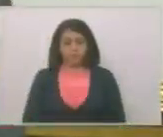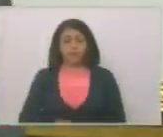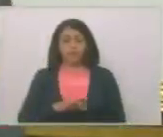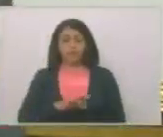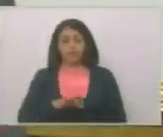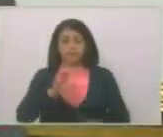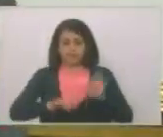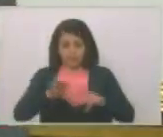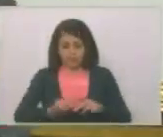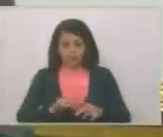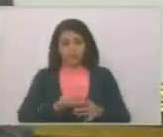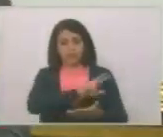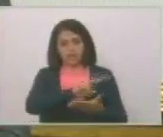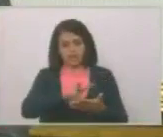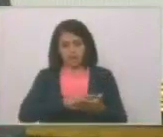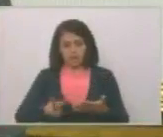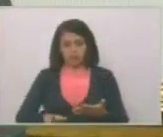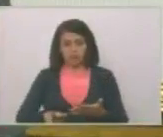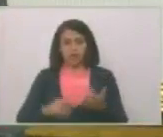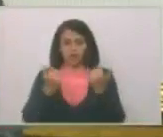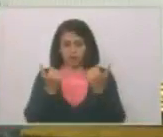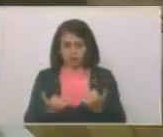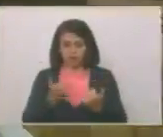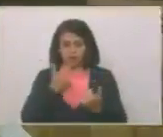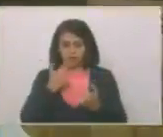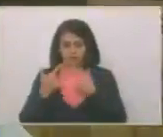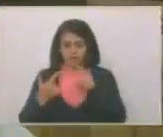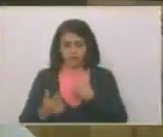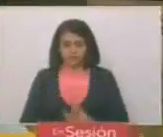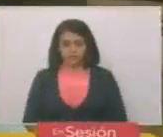por favor, sírvase a dar lectura a la cuenta.